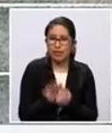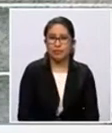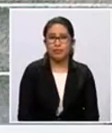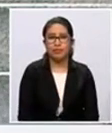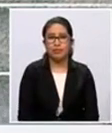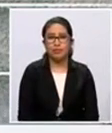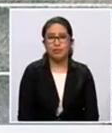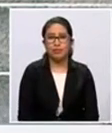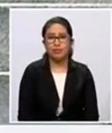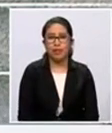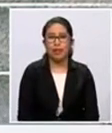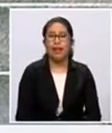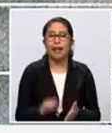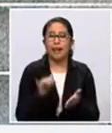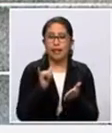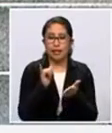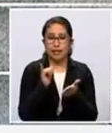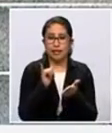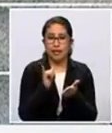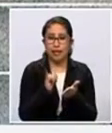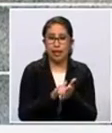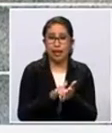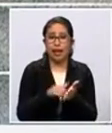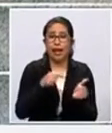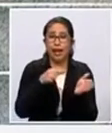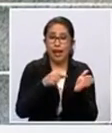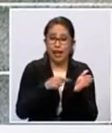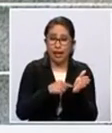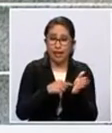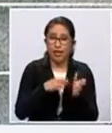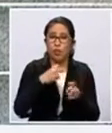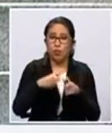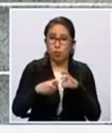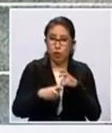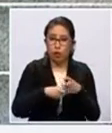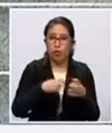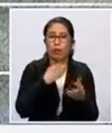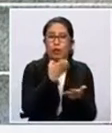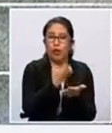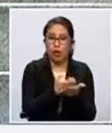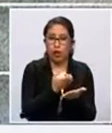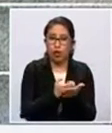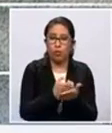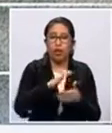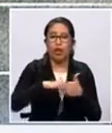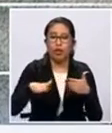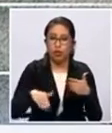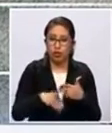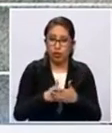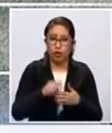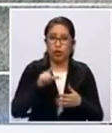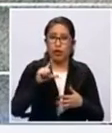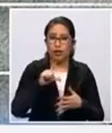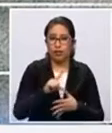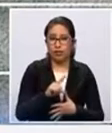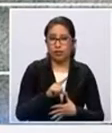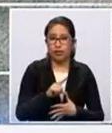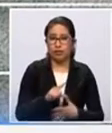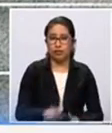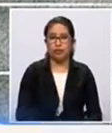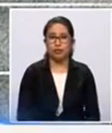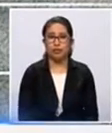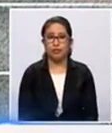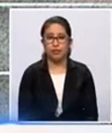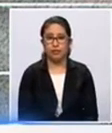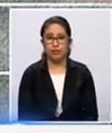ministros, de que dada esta falencia de recursos que existen a nivel latinoamericano, porque la bonanza no se